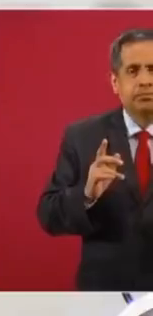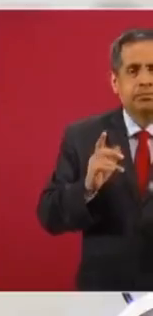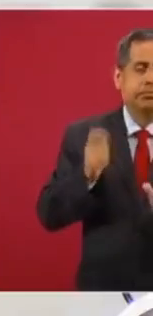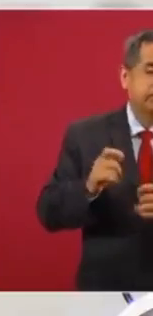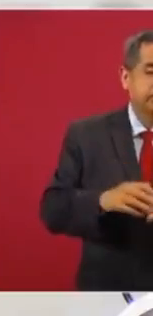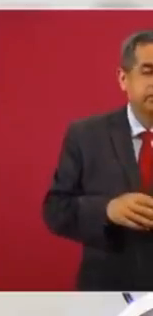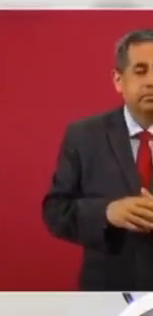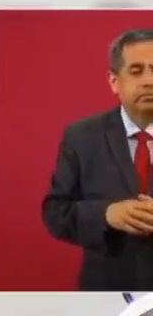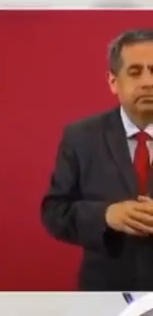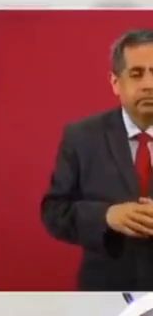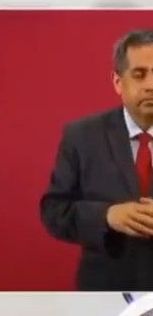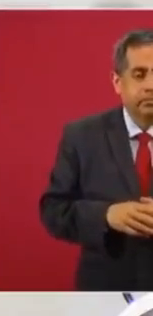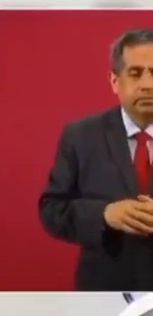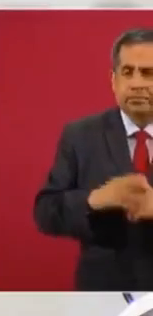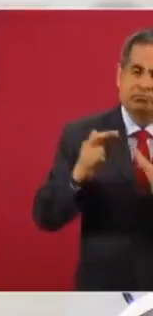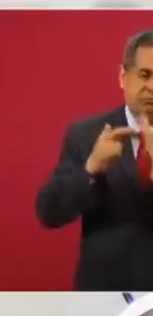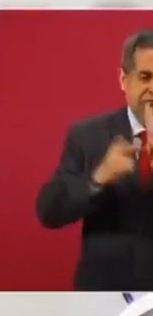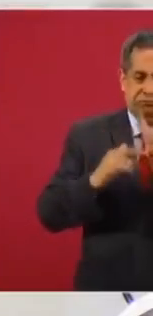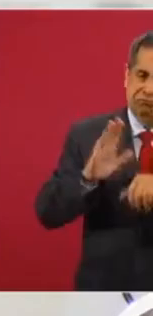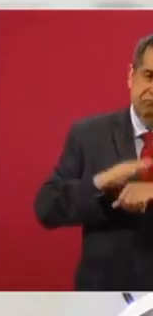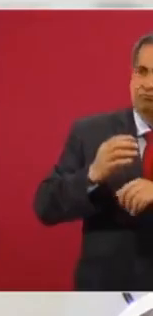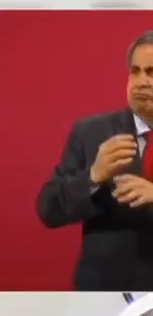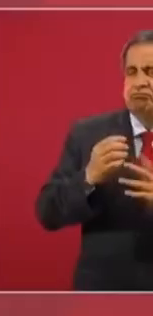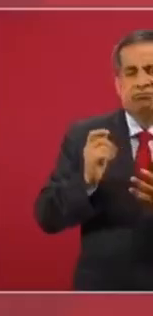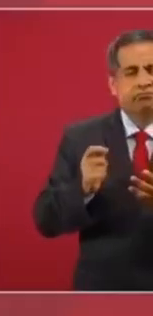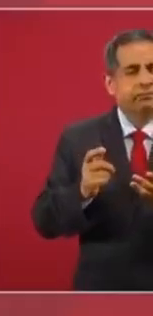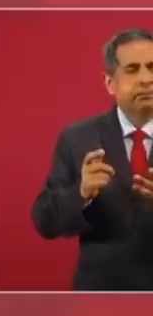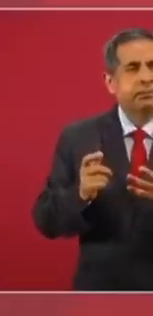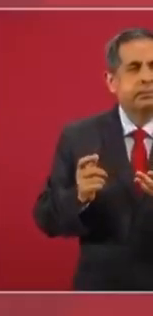a medidas